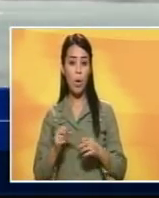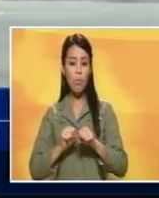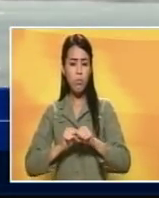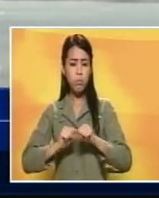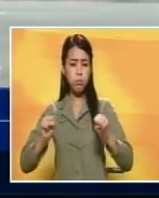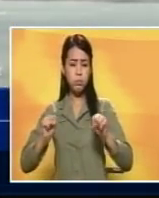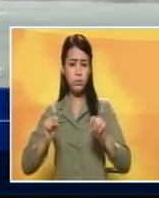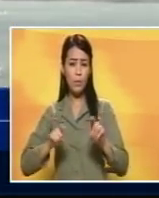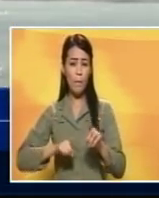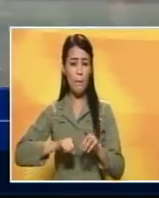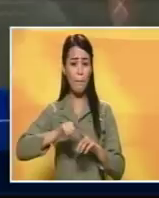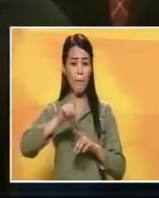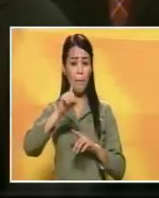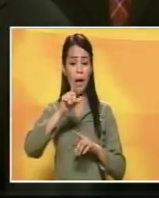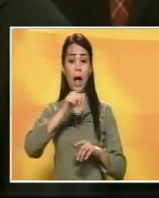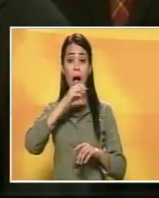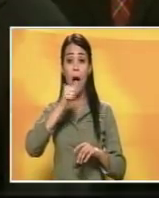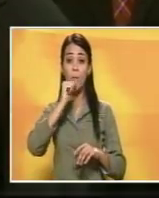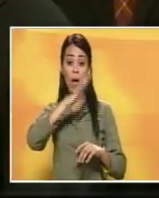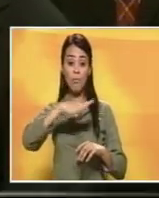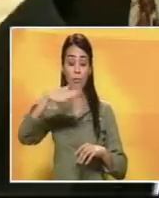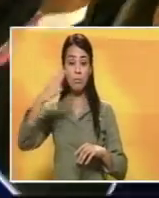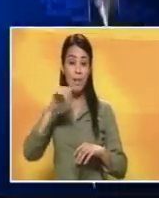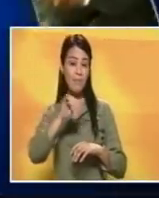nuclear de hidrógeno en estas aguas.